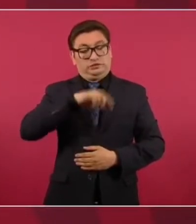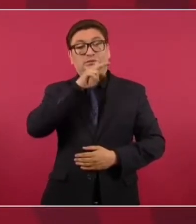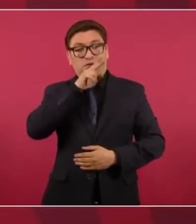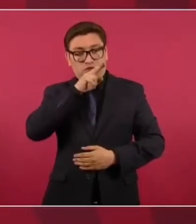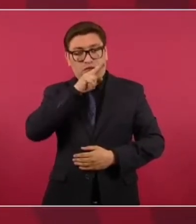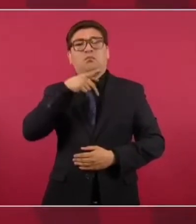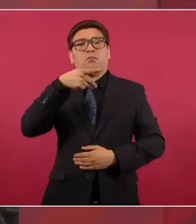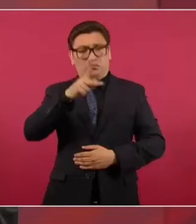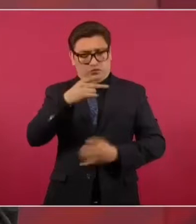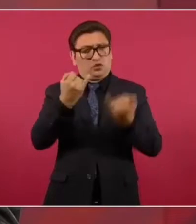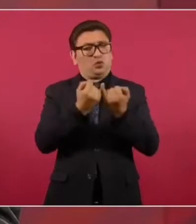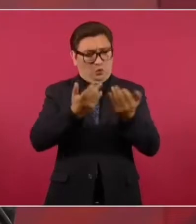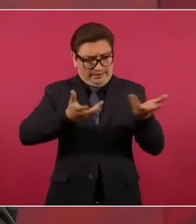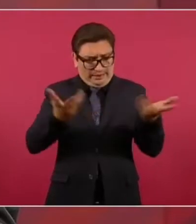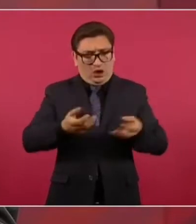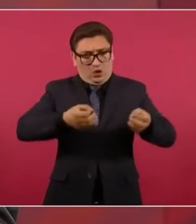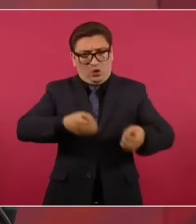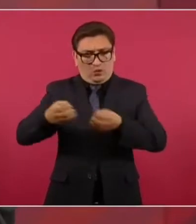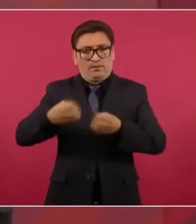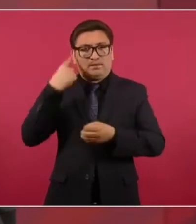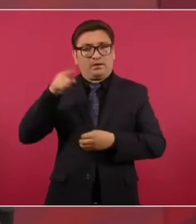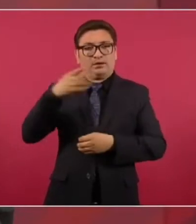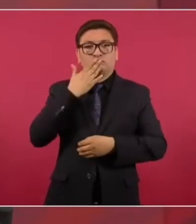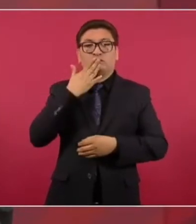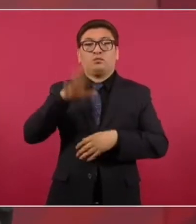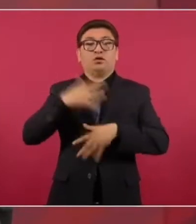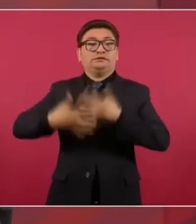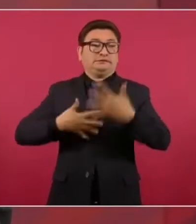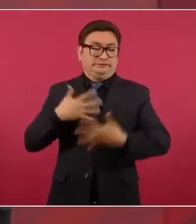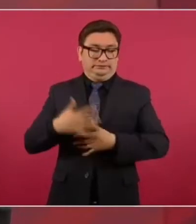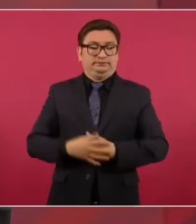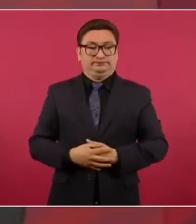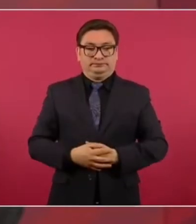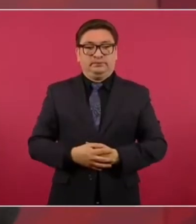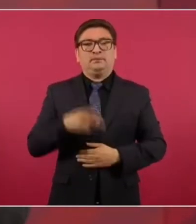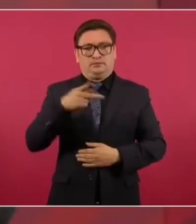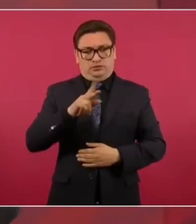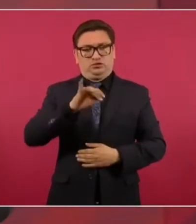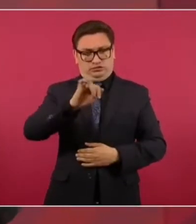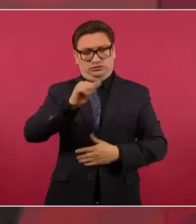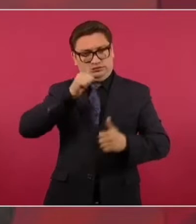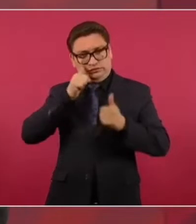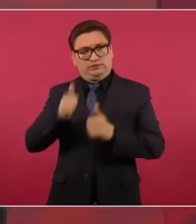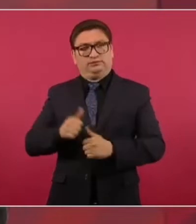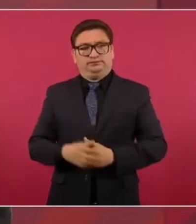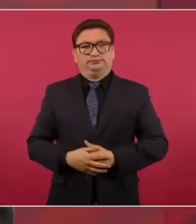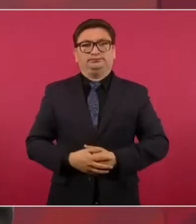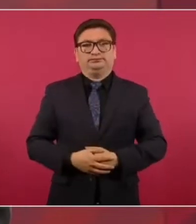ocupando el caso de Sonora en violencia, pero sí se está